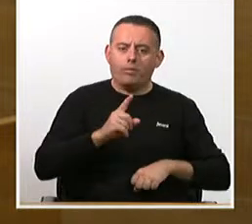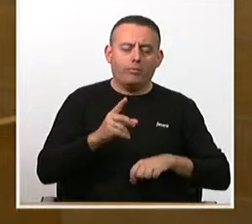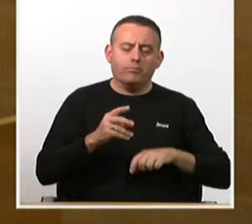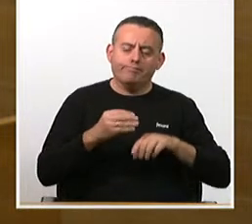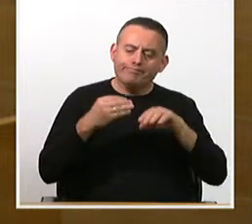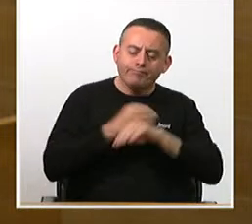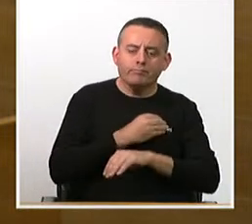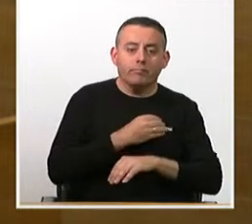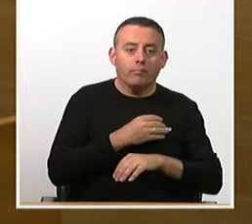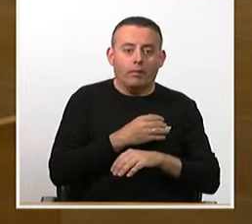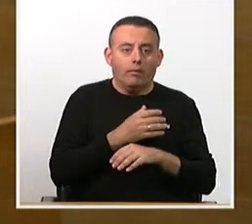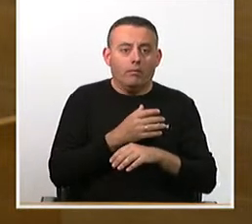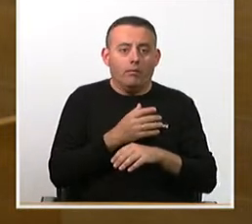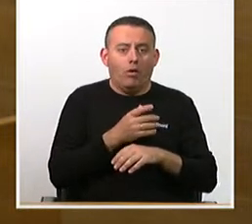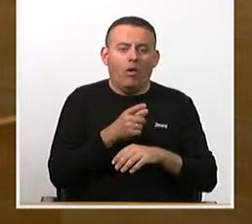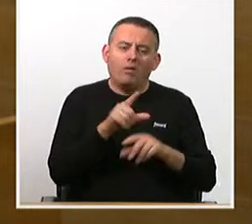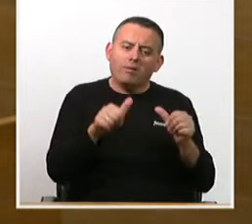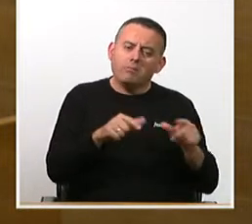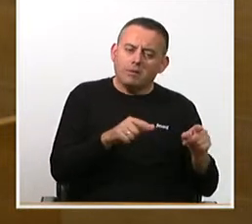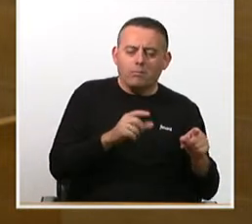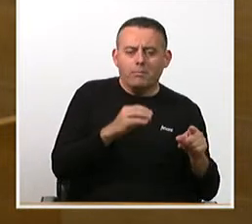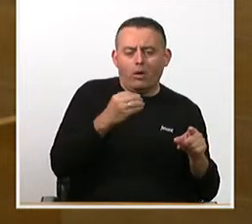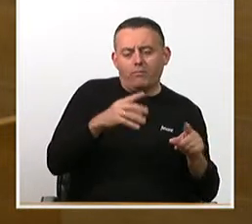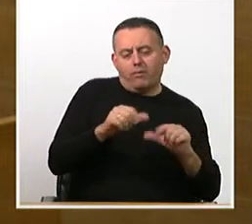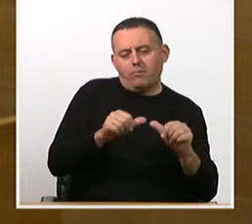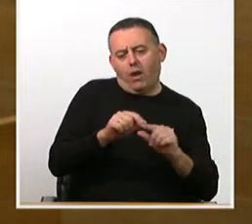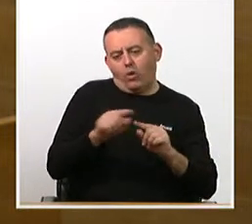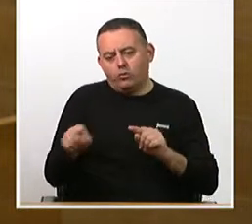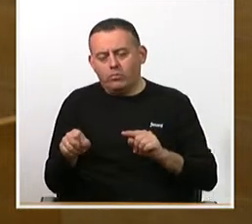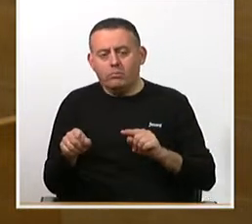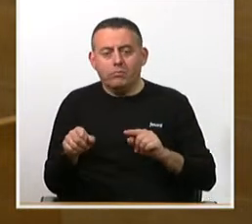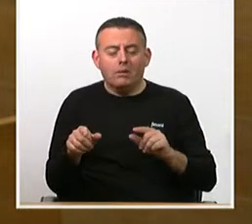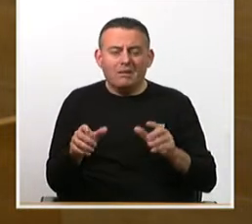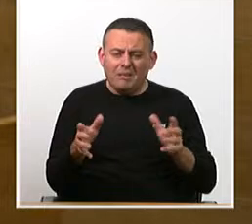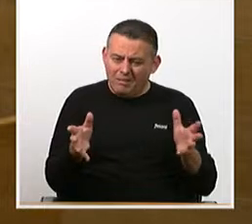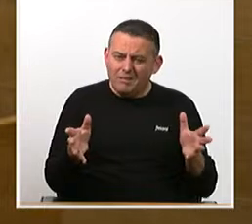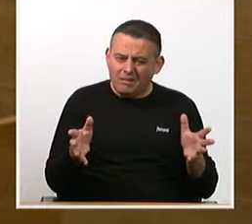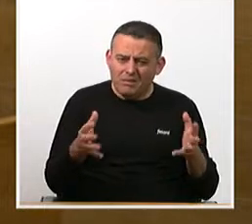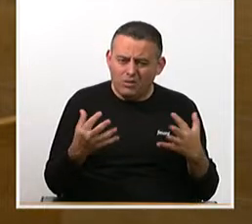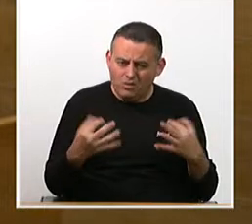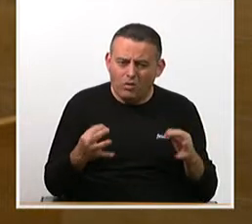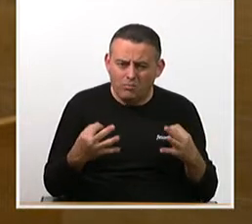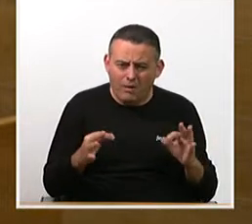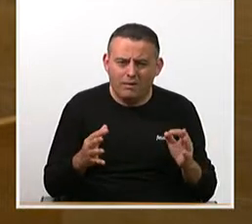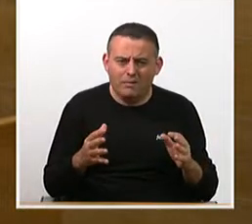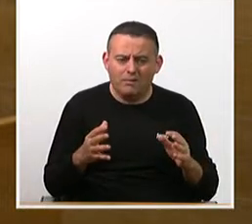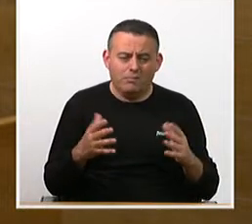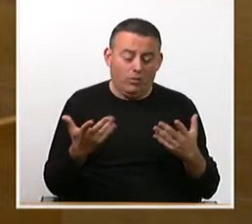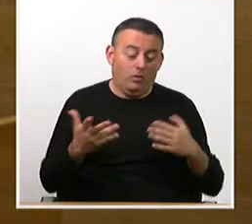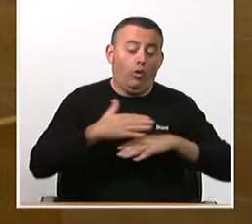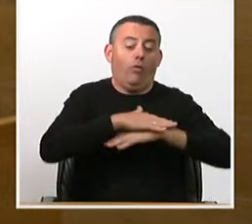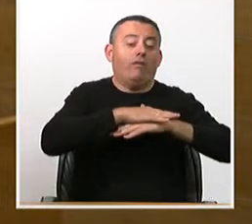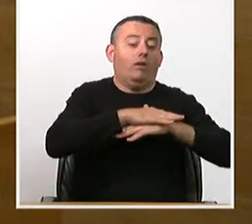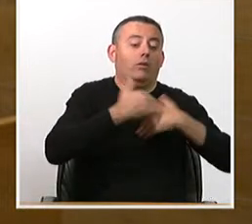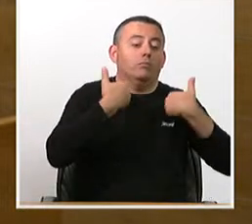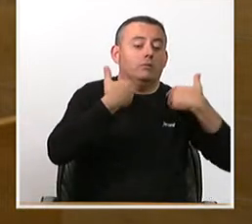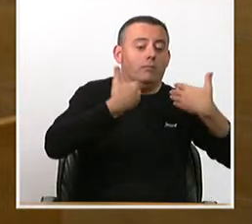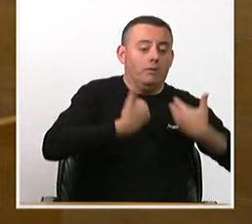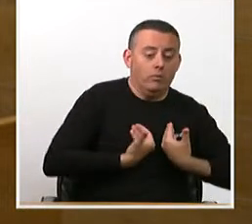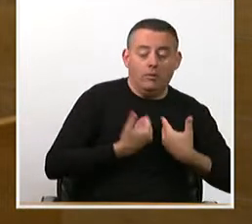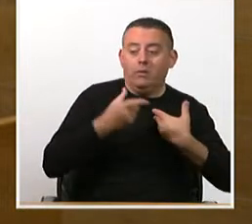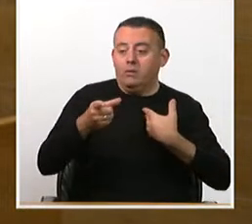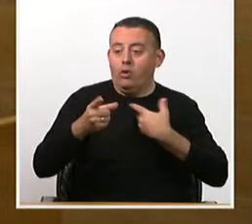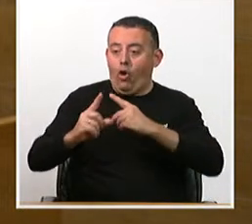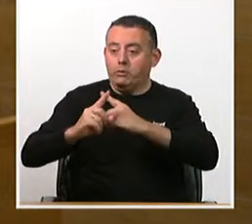pensamos que tenemos que hacer cómo estamos respondiendo a la obligación y a la responsabilidad del gobierno que nos han trasladado los valencianos Pero